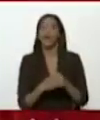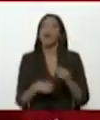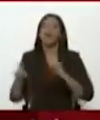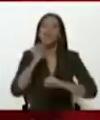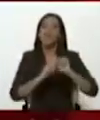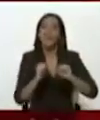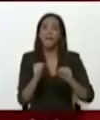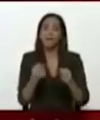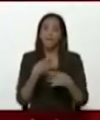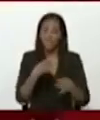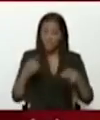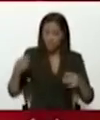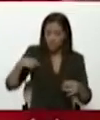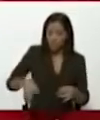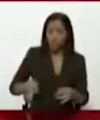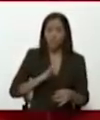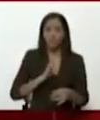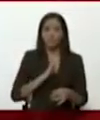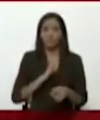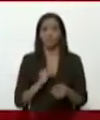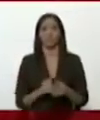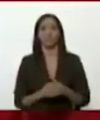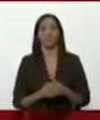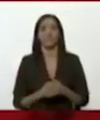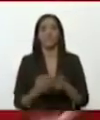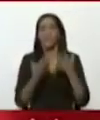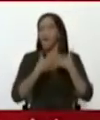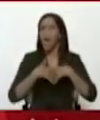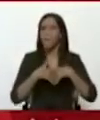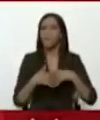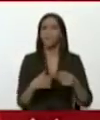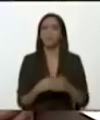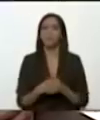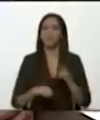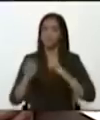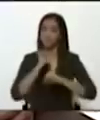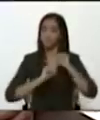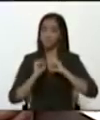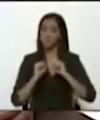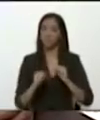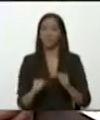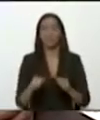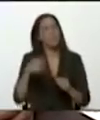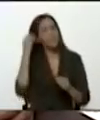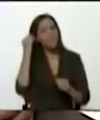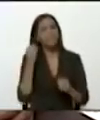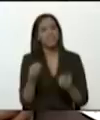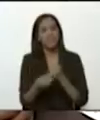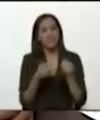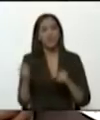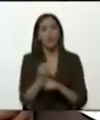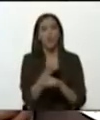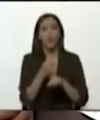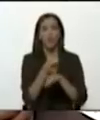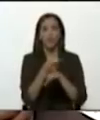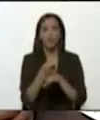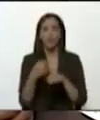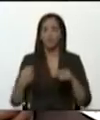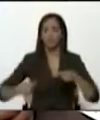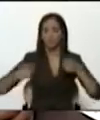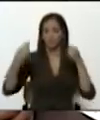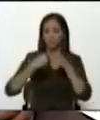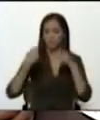capital. Va a defender los intereses de las Mango, empresas. ¿Por qué crees que querían hacer era un golpe de Estado y una confrontación armada